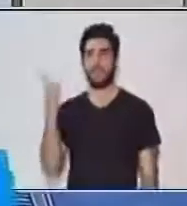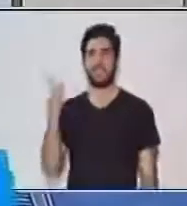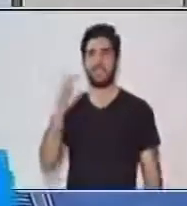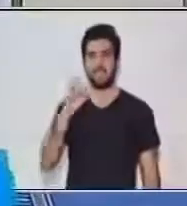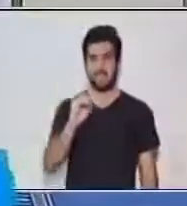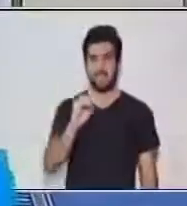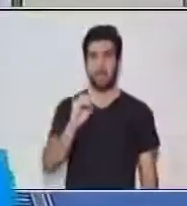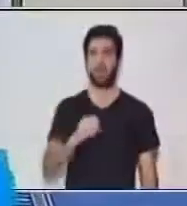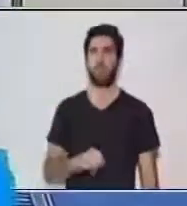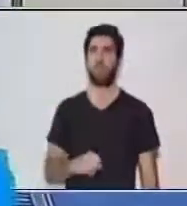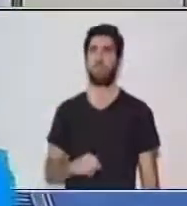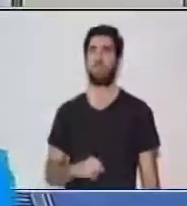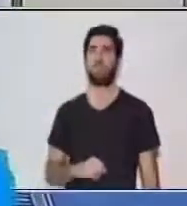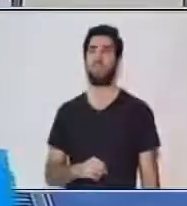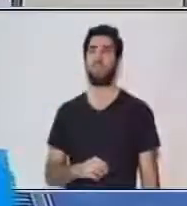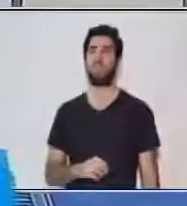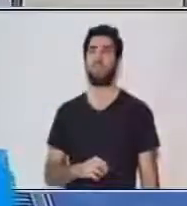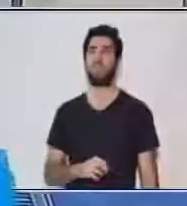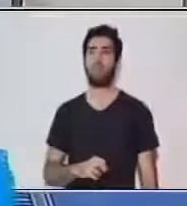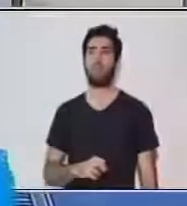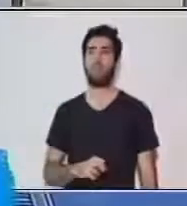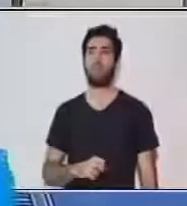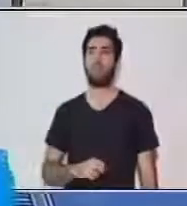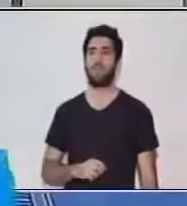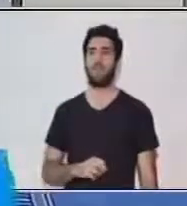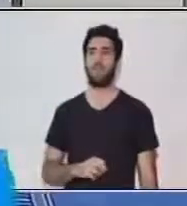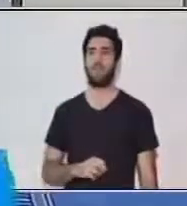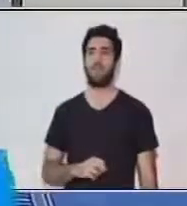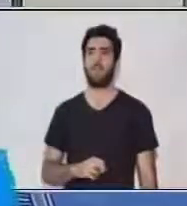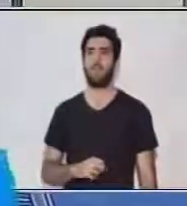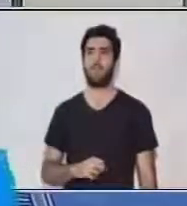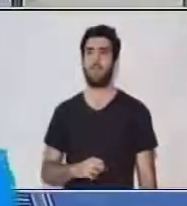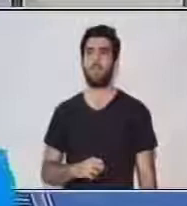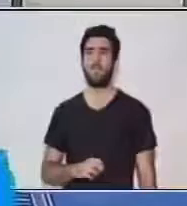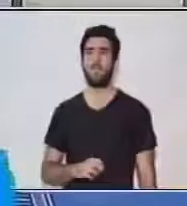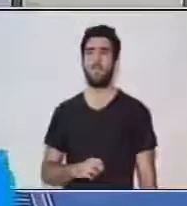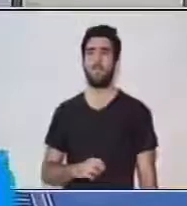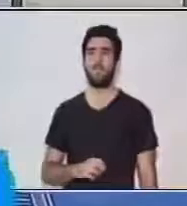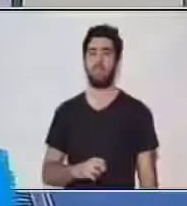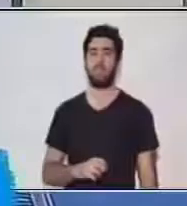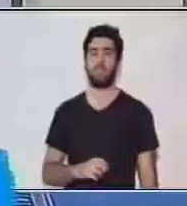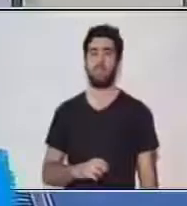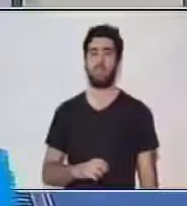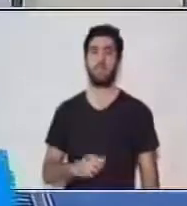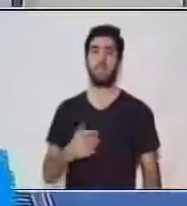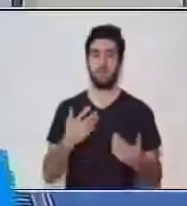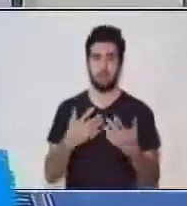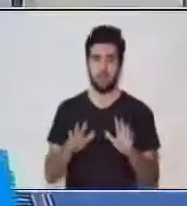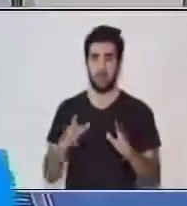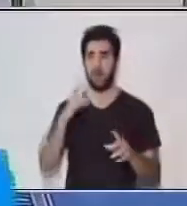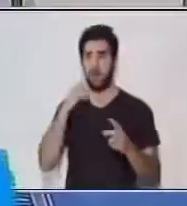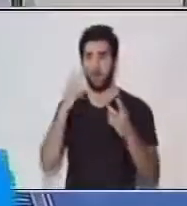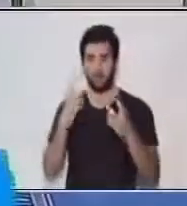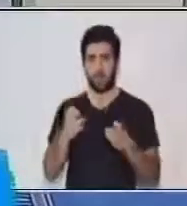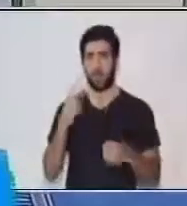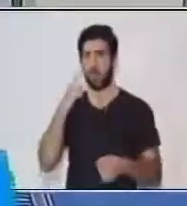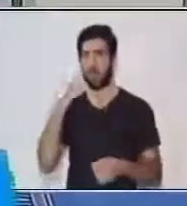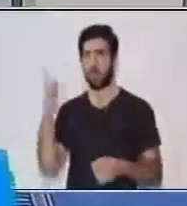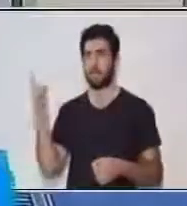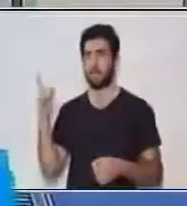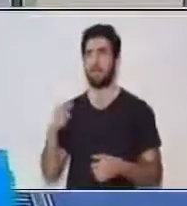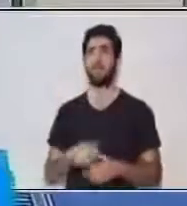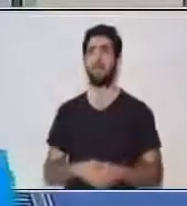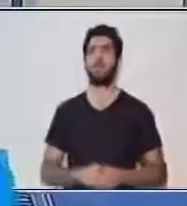Y se dirige hacia el otro punto de amplitud